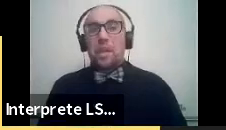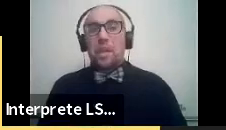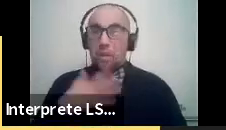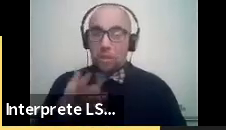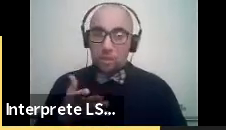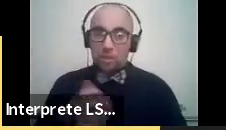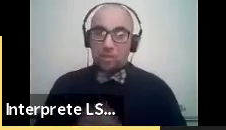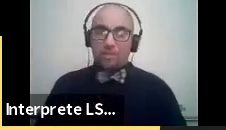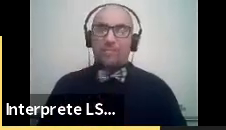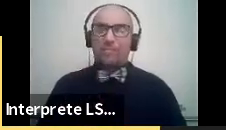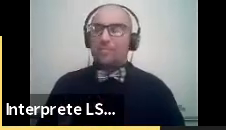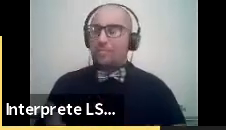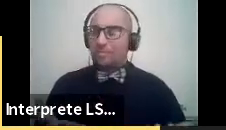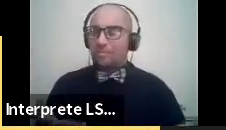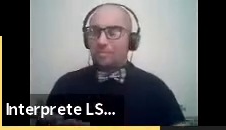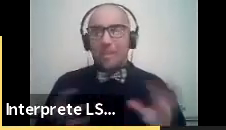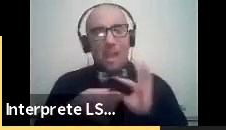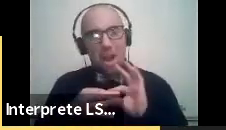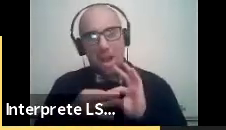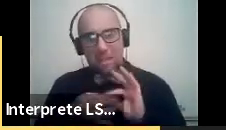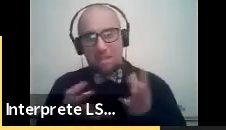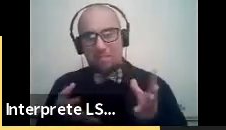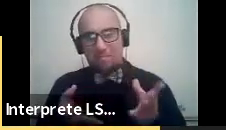les agradecemos a todos